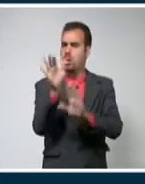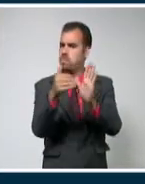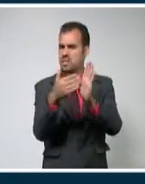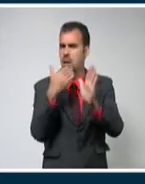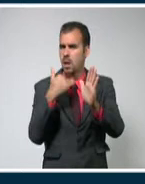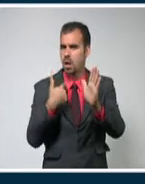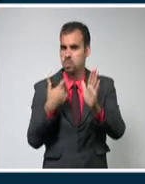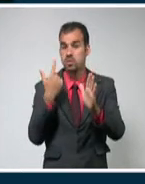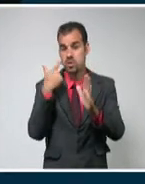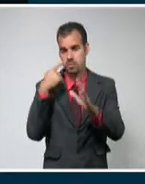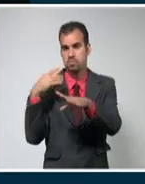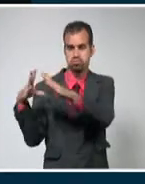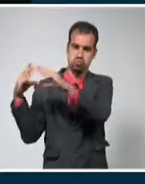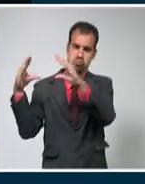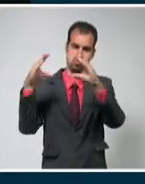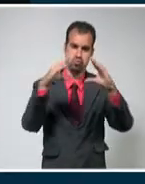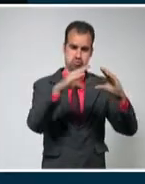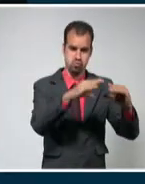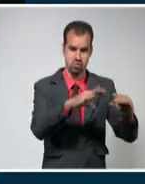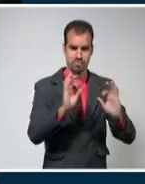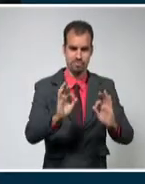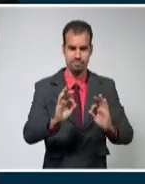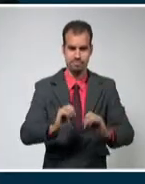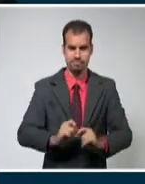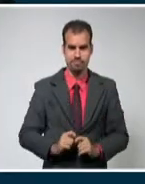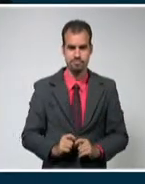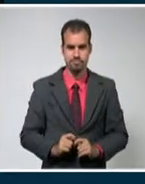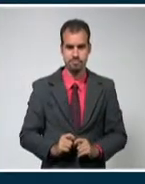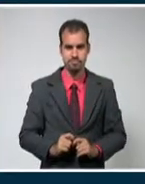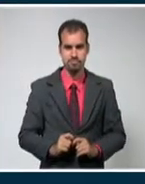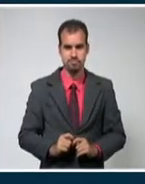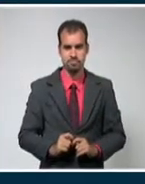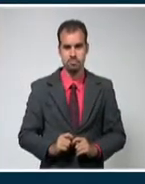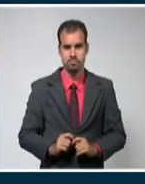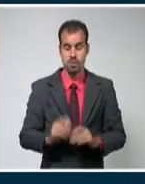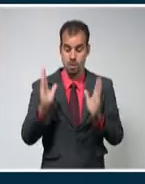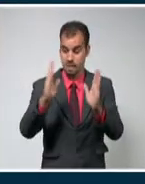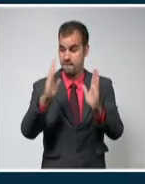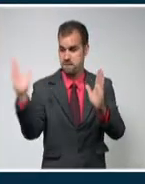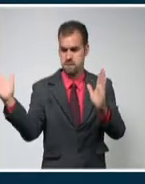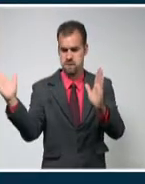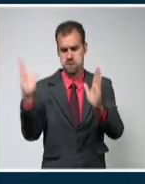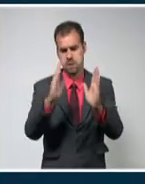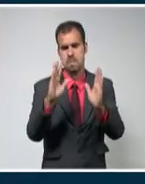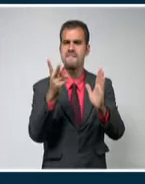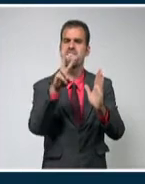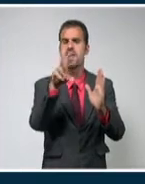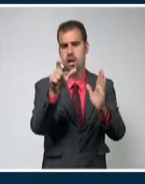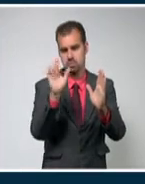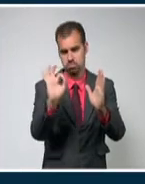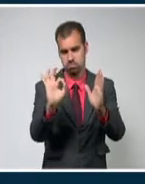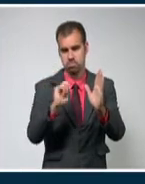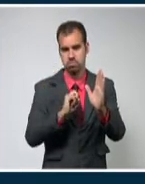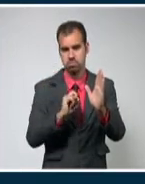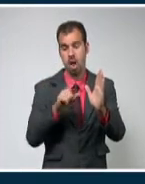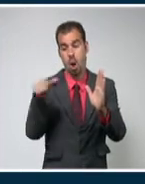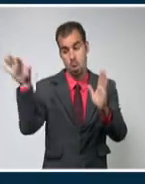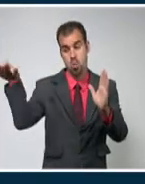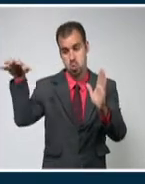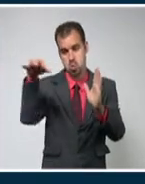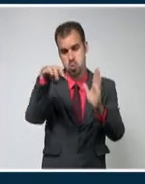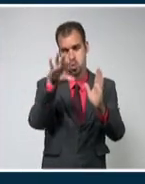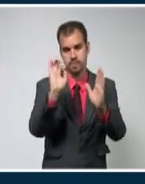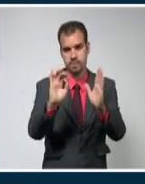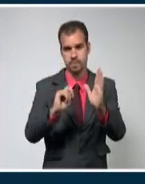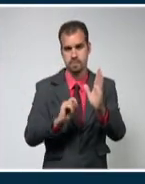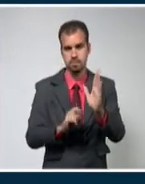nubosidad en zonas del occidente y también las provincias de la región central hasta Villa Clara, donde tendremos algunos chubascos y lluvias durante horas de la tarde. Para la mitad oriental, el